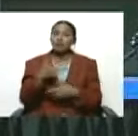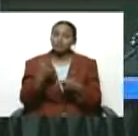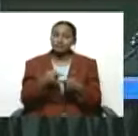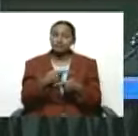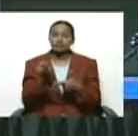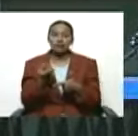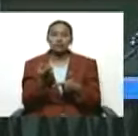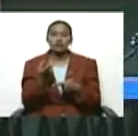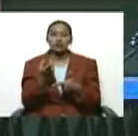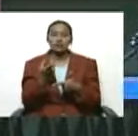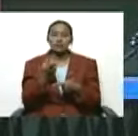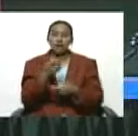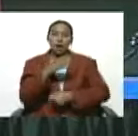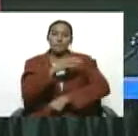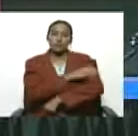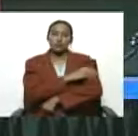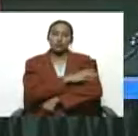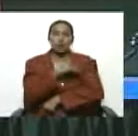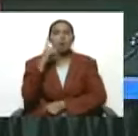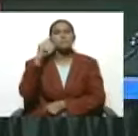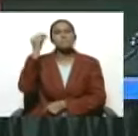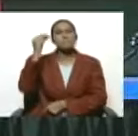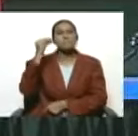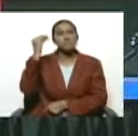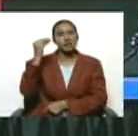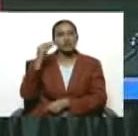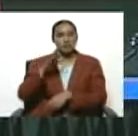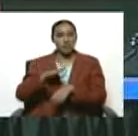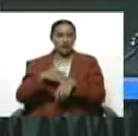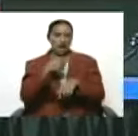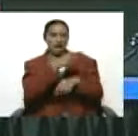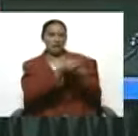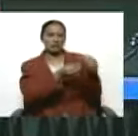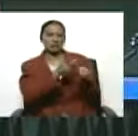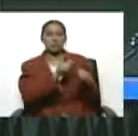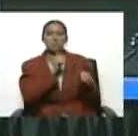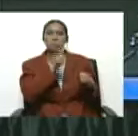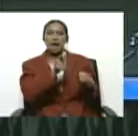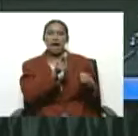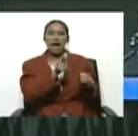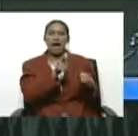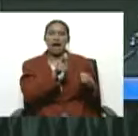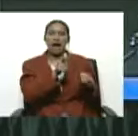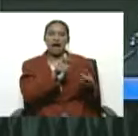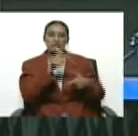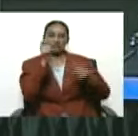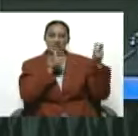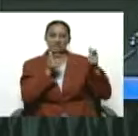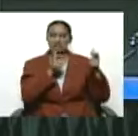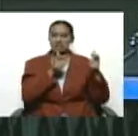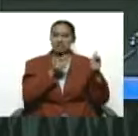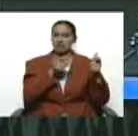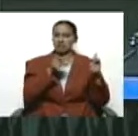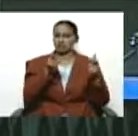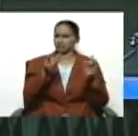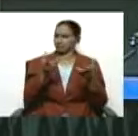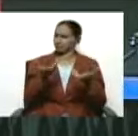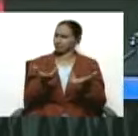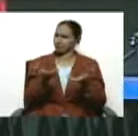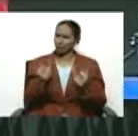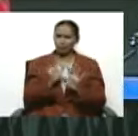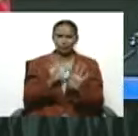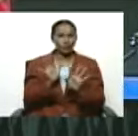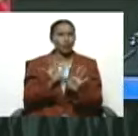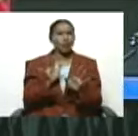la oposición cree que cuando uno dice esto es porque las cosas están mal. No, está muy bien, escuálido. Señores opositores, está muy